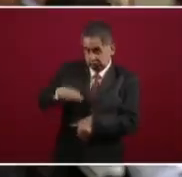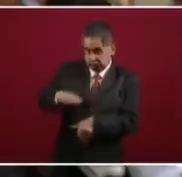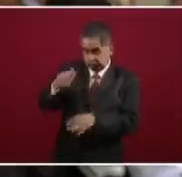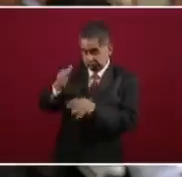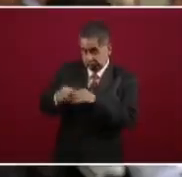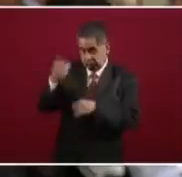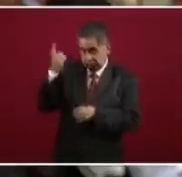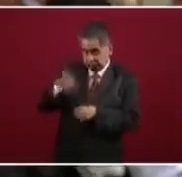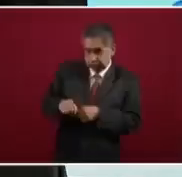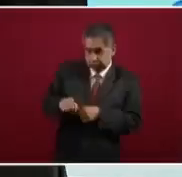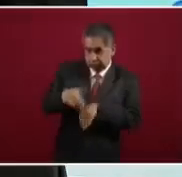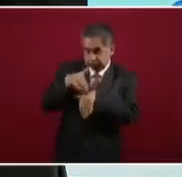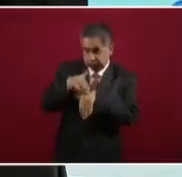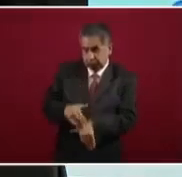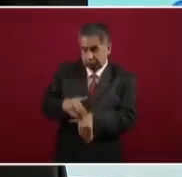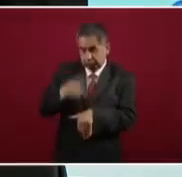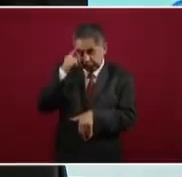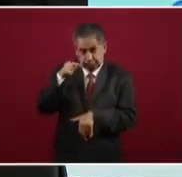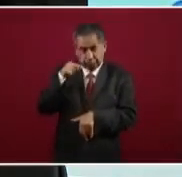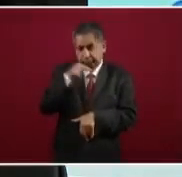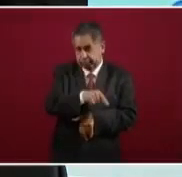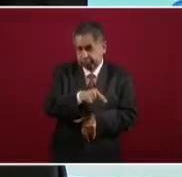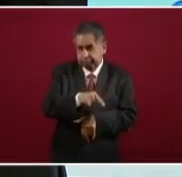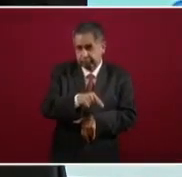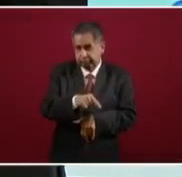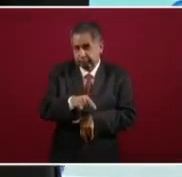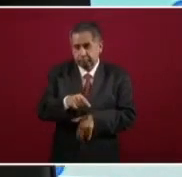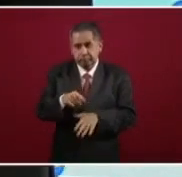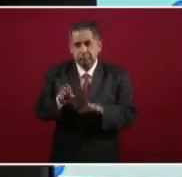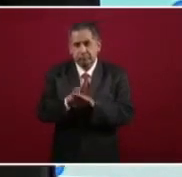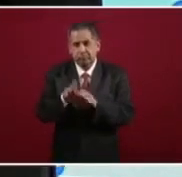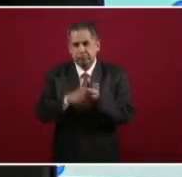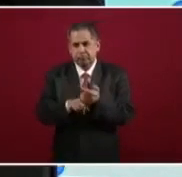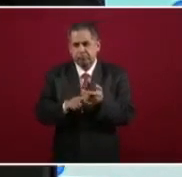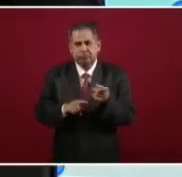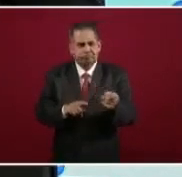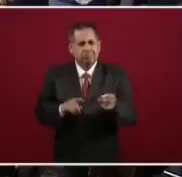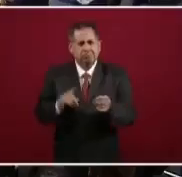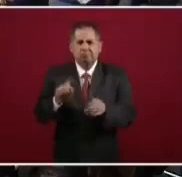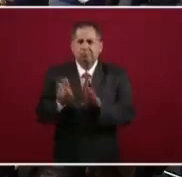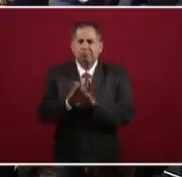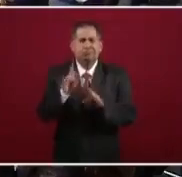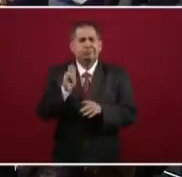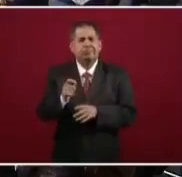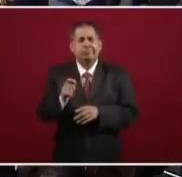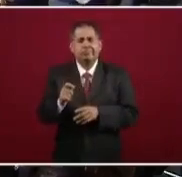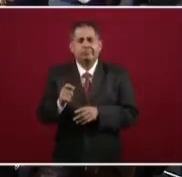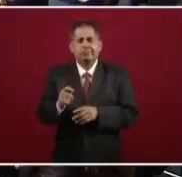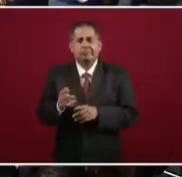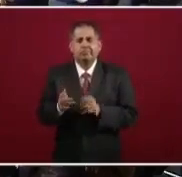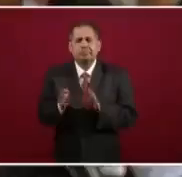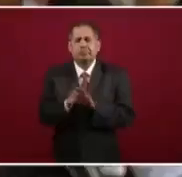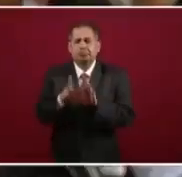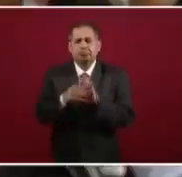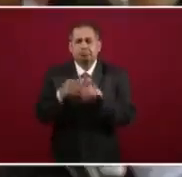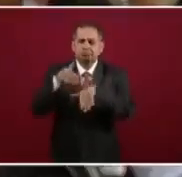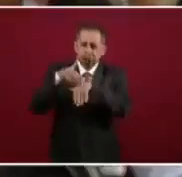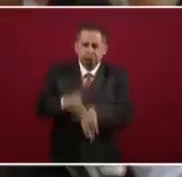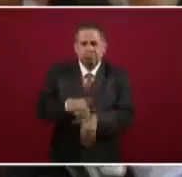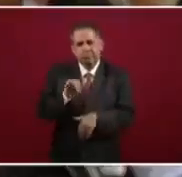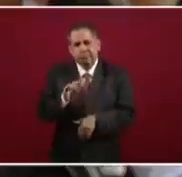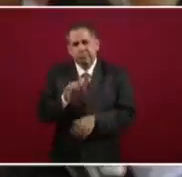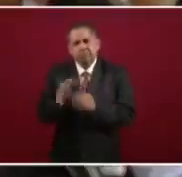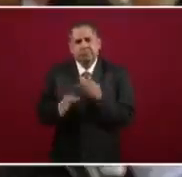resolución esa orden judicial presidente estamos un poco como como con porción lo que se acata pero no se cumple